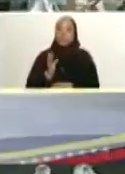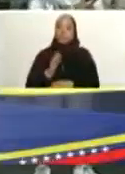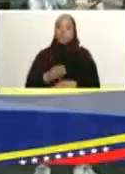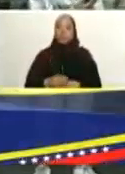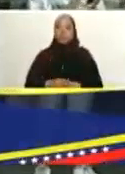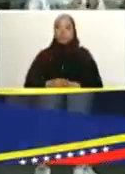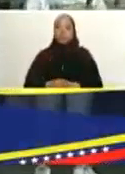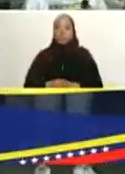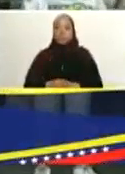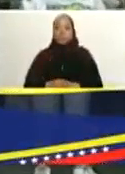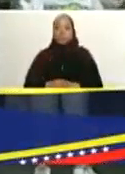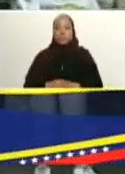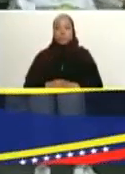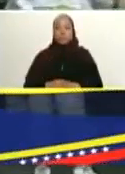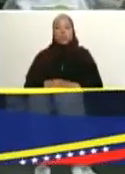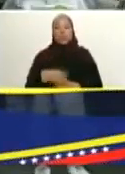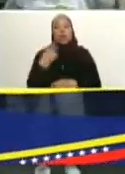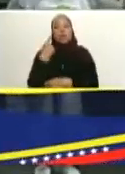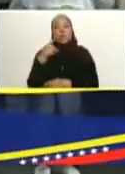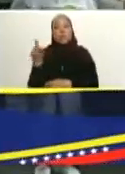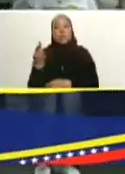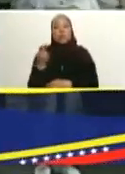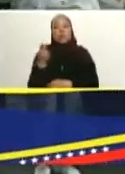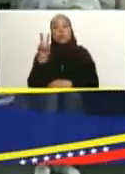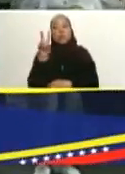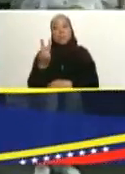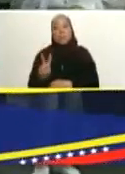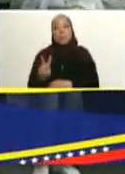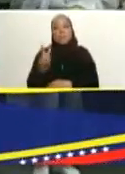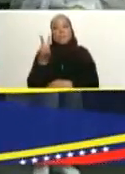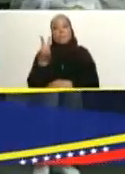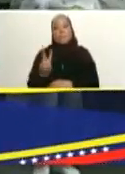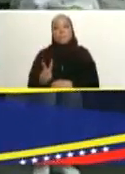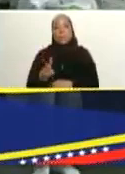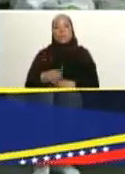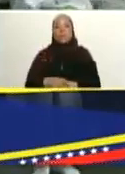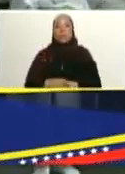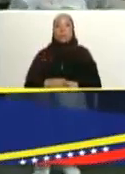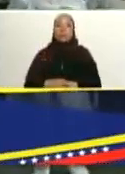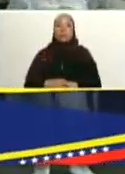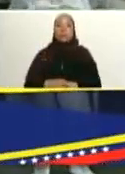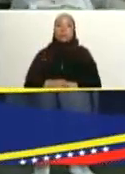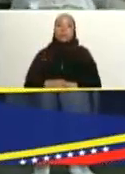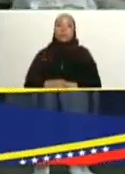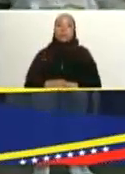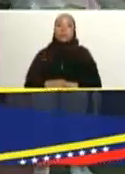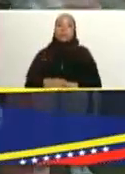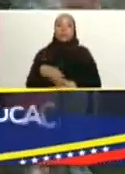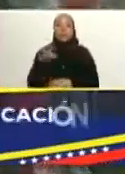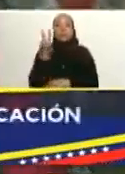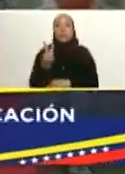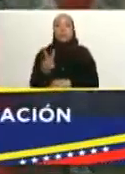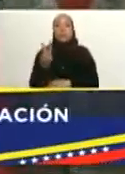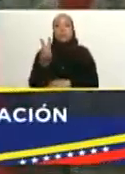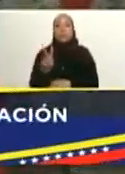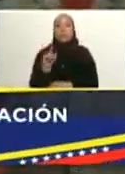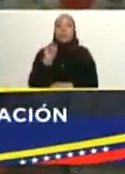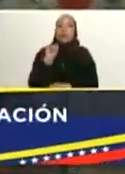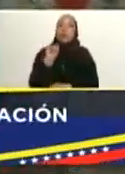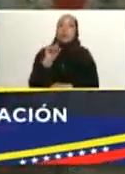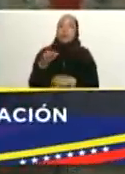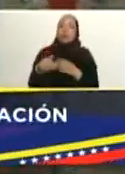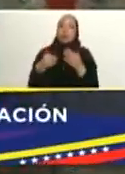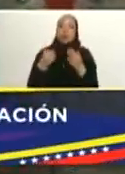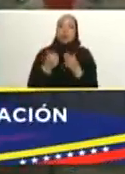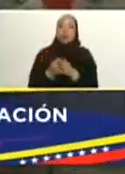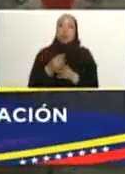pues llegamos aquí a la parroquia El Valle a continuar. Ya en la parroquia El Valle ya estamos a punto de llegar